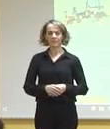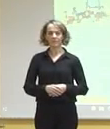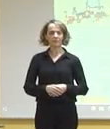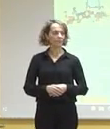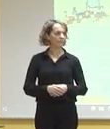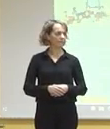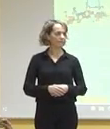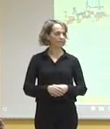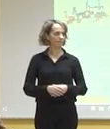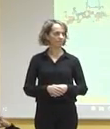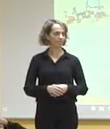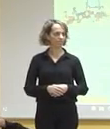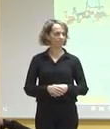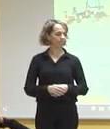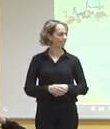Bueno,